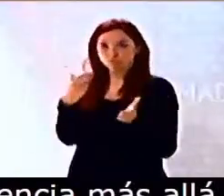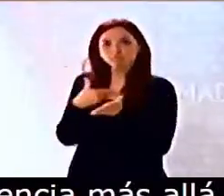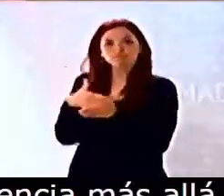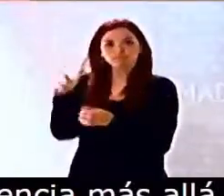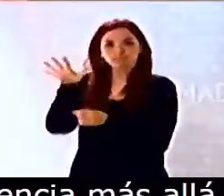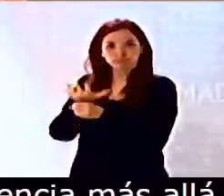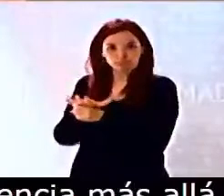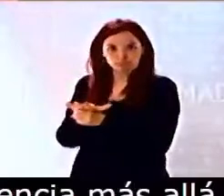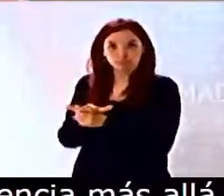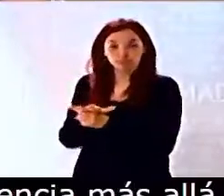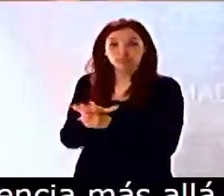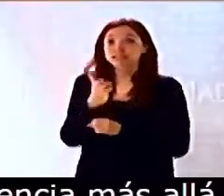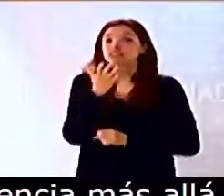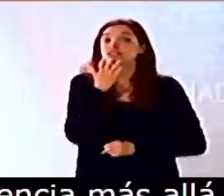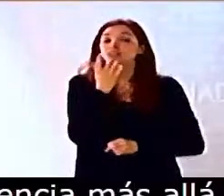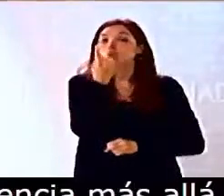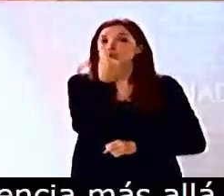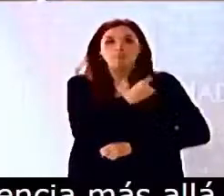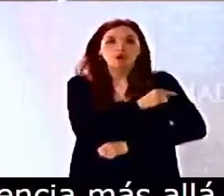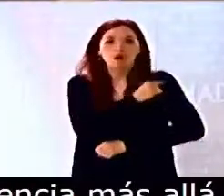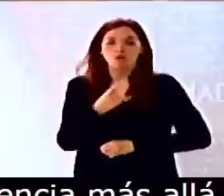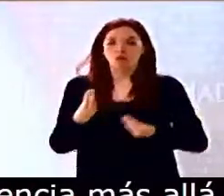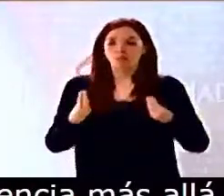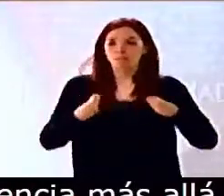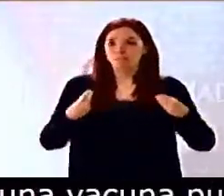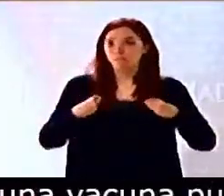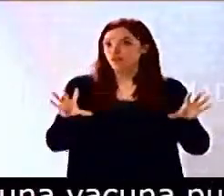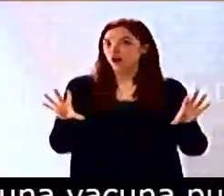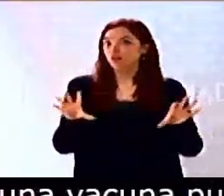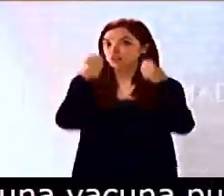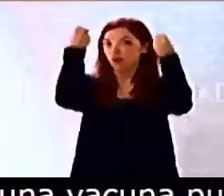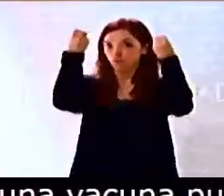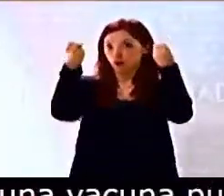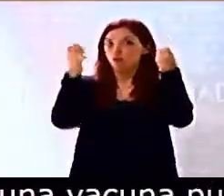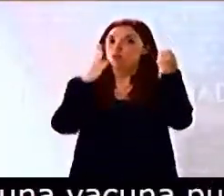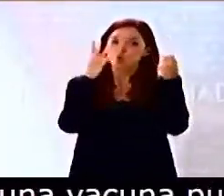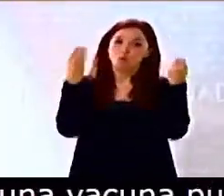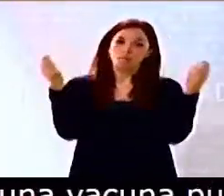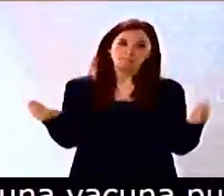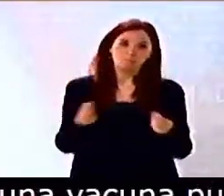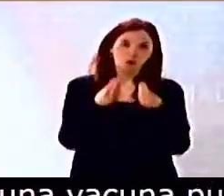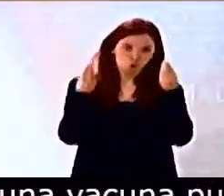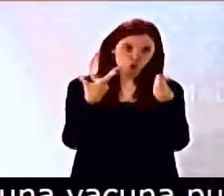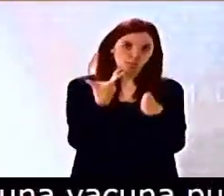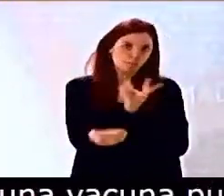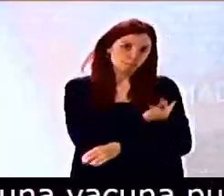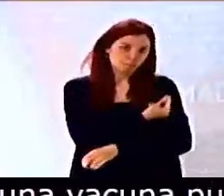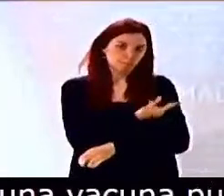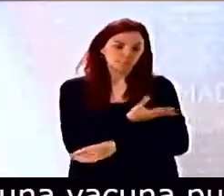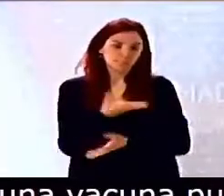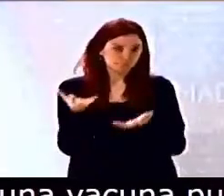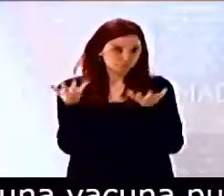mientras que una vacuna puede salvar una vida, por eso los beneficios superan a los riesgos.